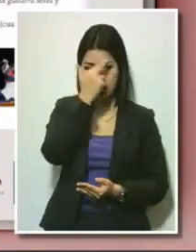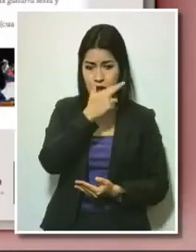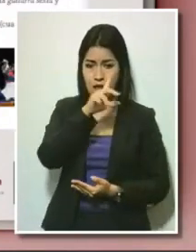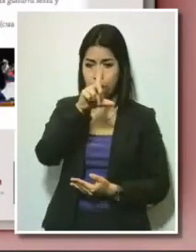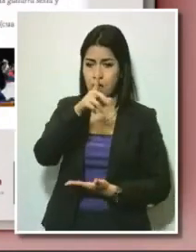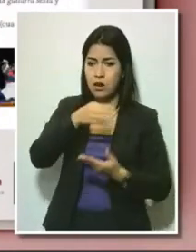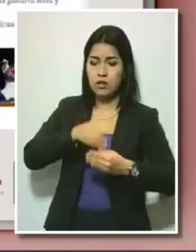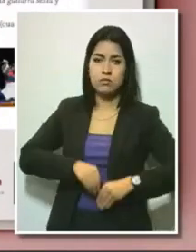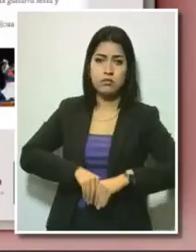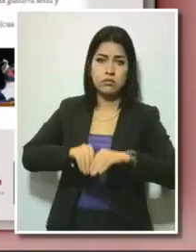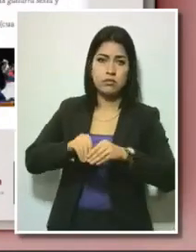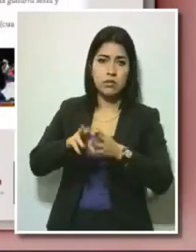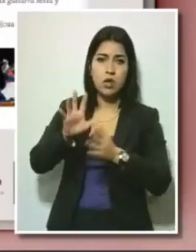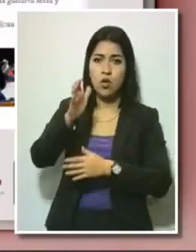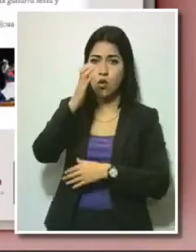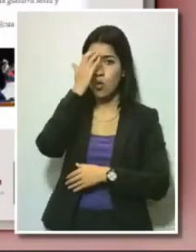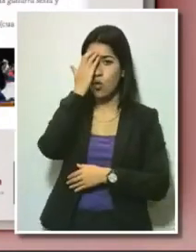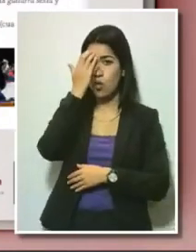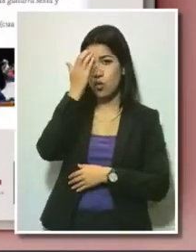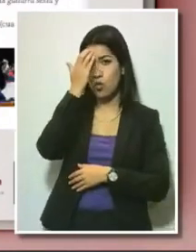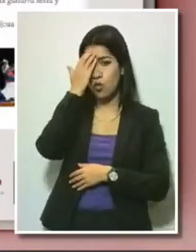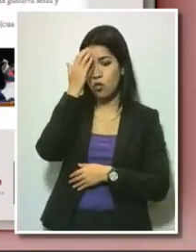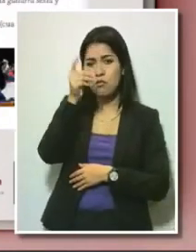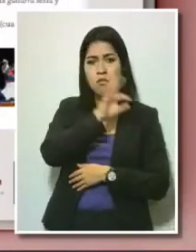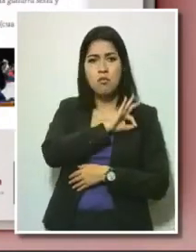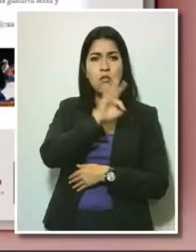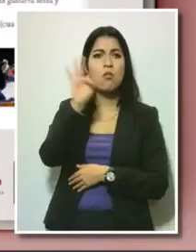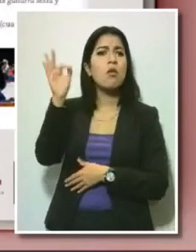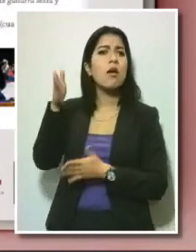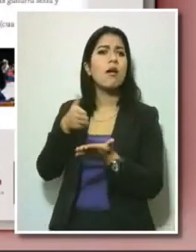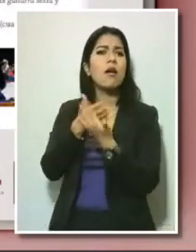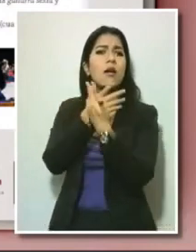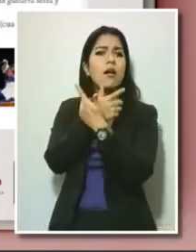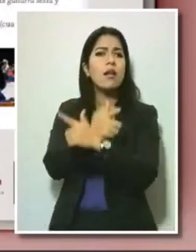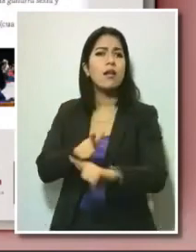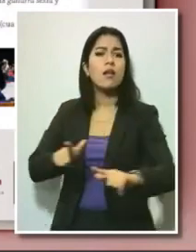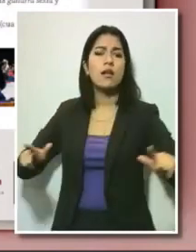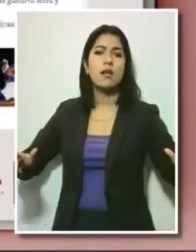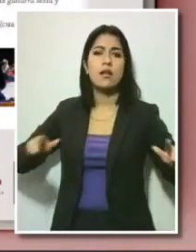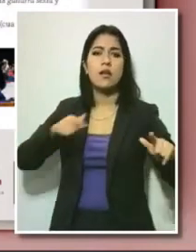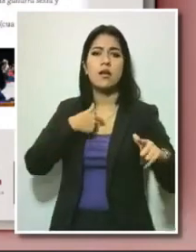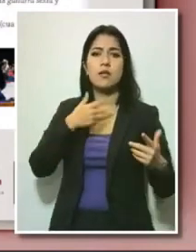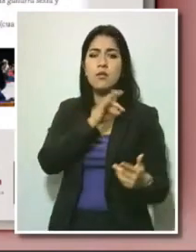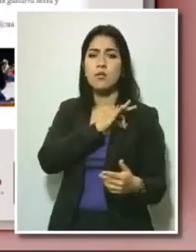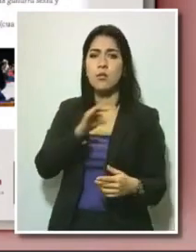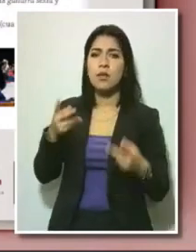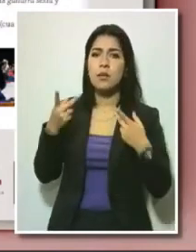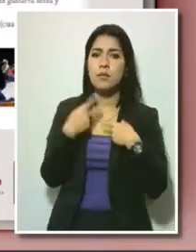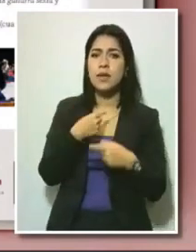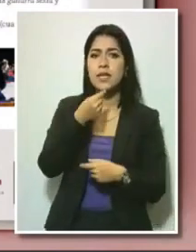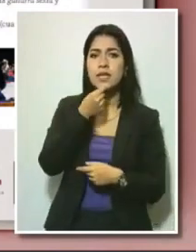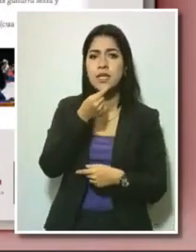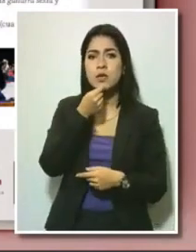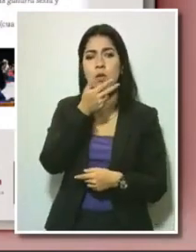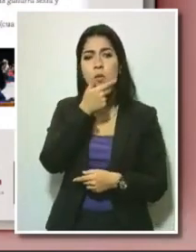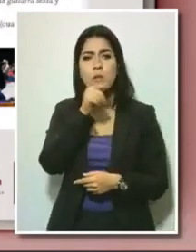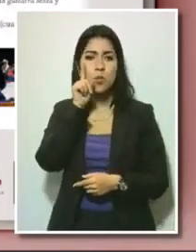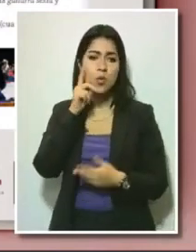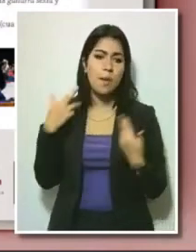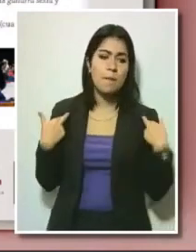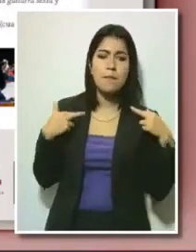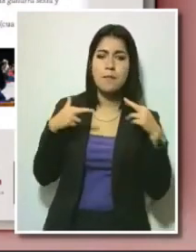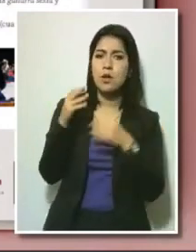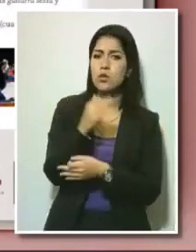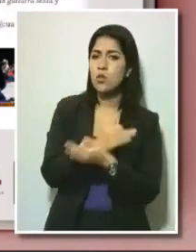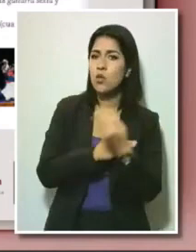compartan, conozcan. Ahí están los libros, son de ustedes, son de los mexicanos, son de los maestros, son de los niños y las niñas. Bienvenido el debate